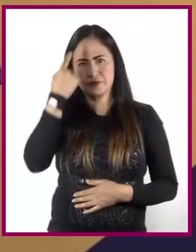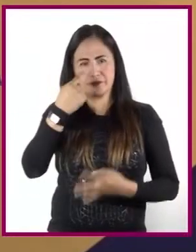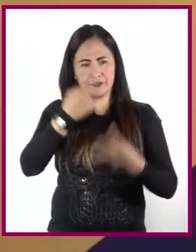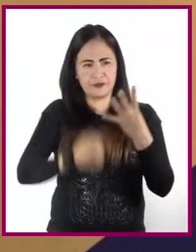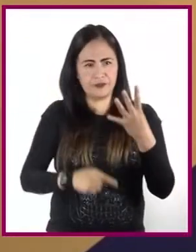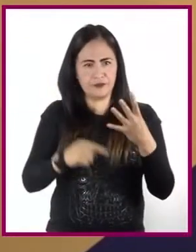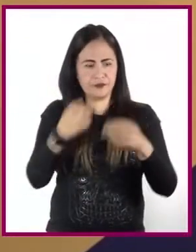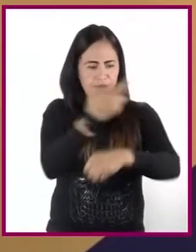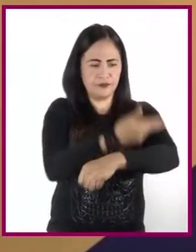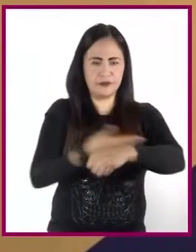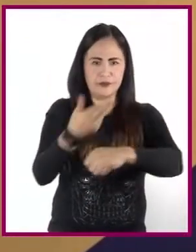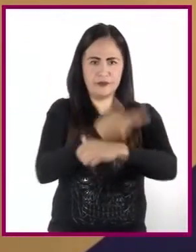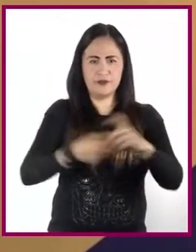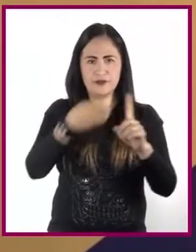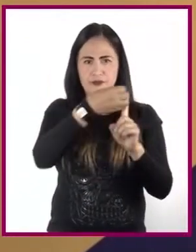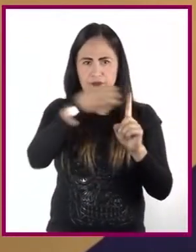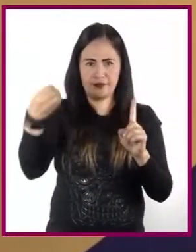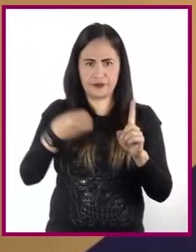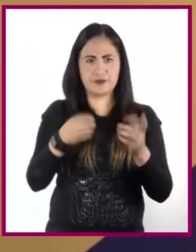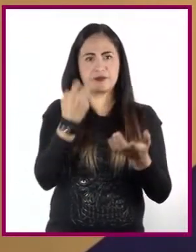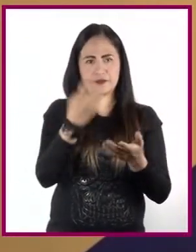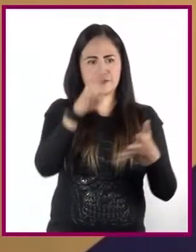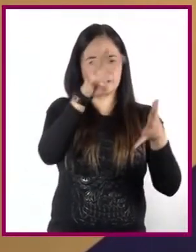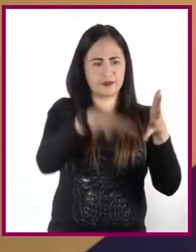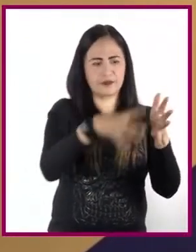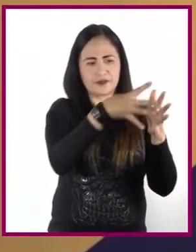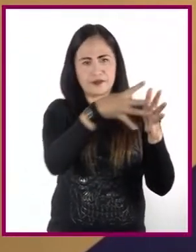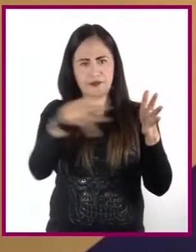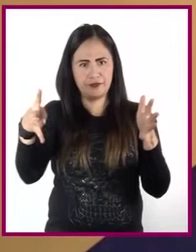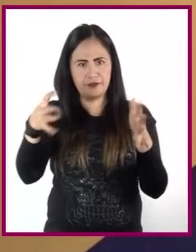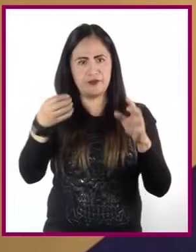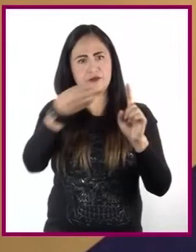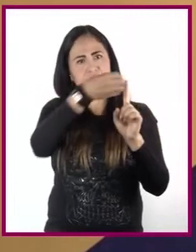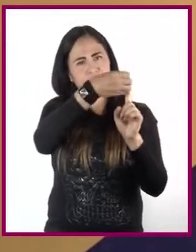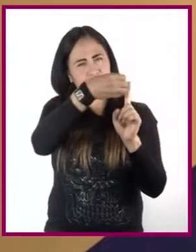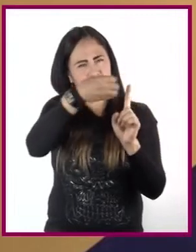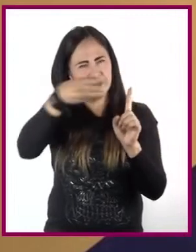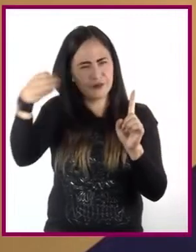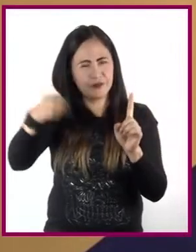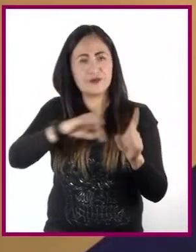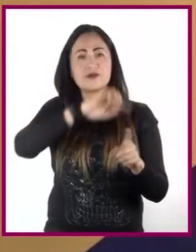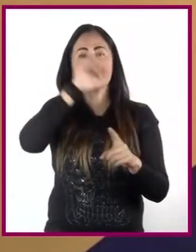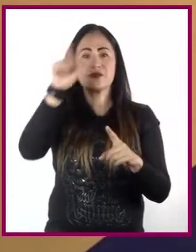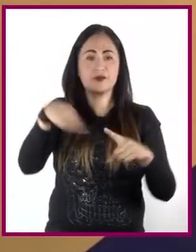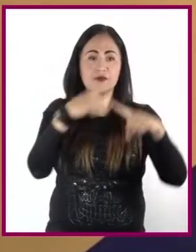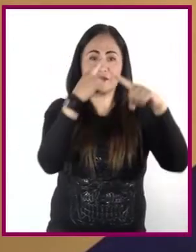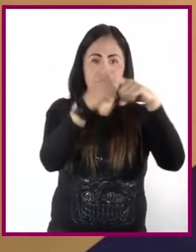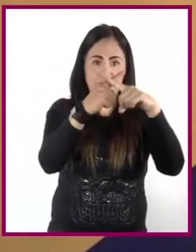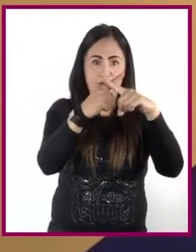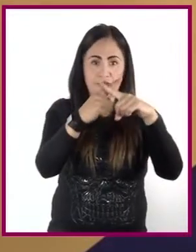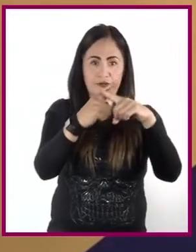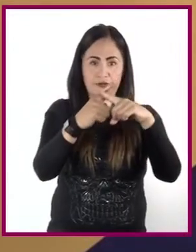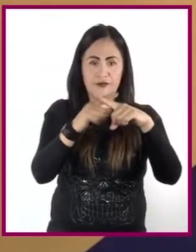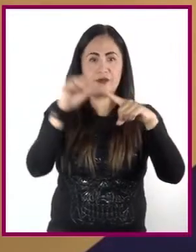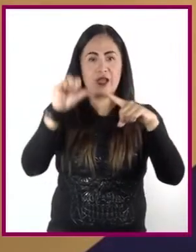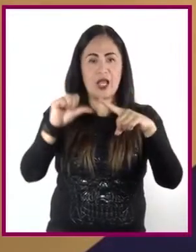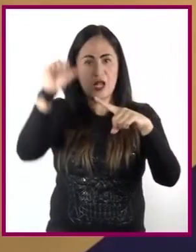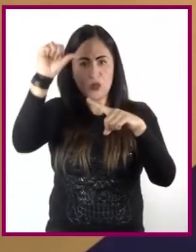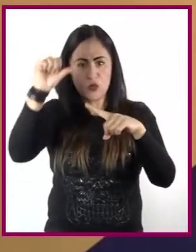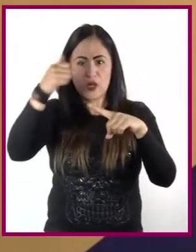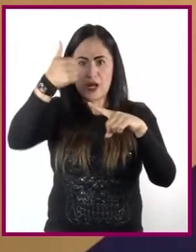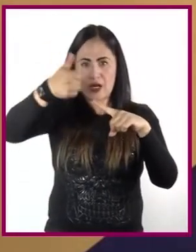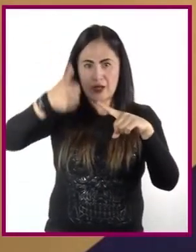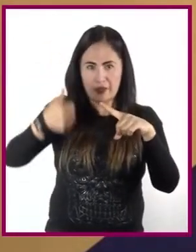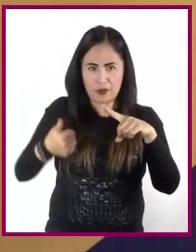ordenados. Esto se hace en la tabla de datos ordenados y se realiza una multiplicación de cada estatura por la frecuencia de